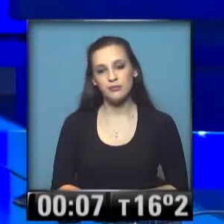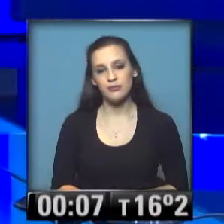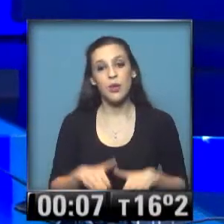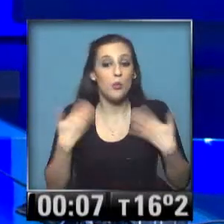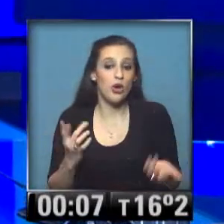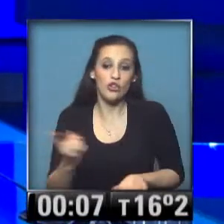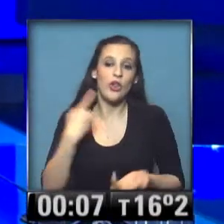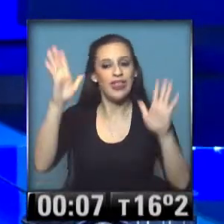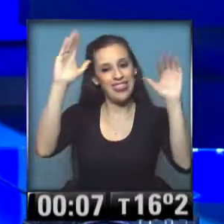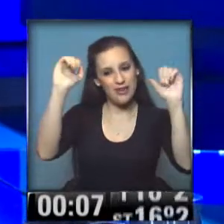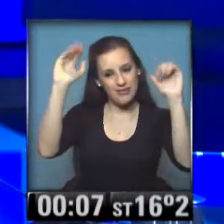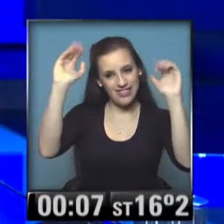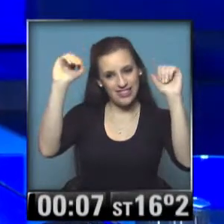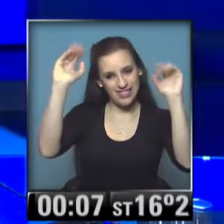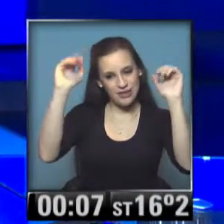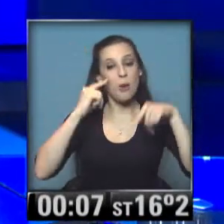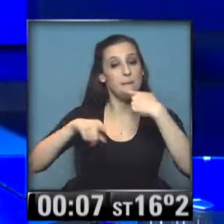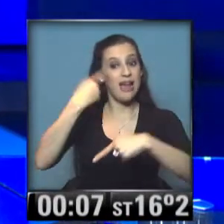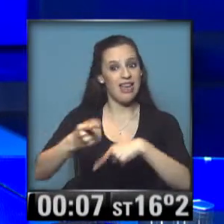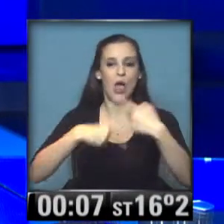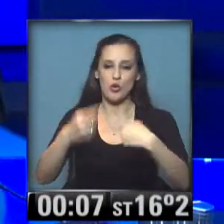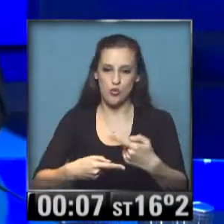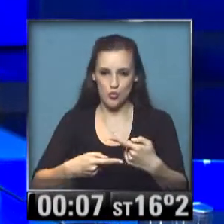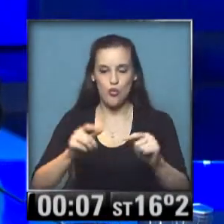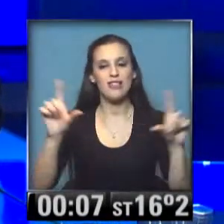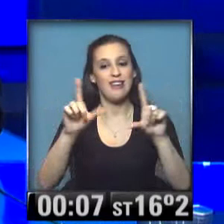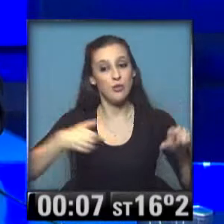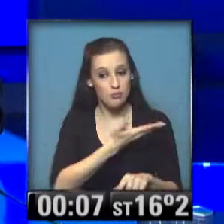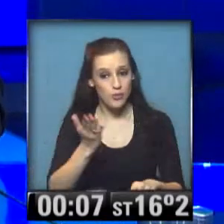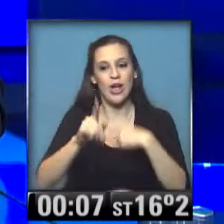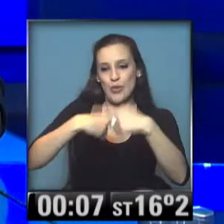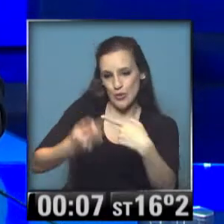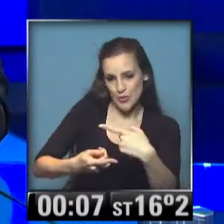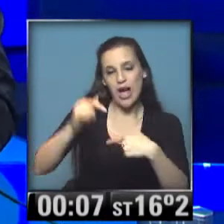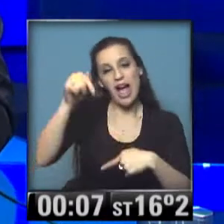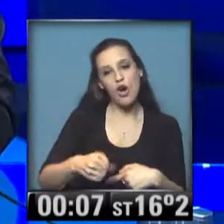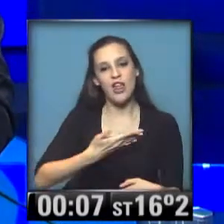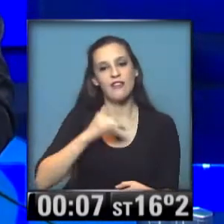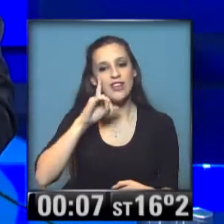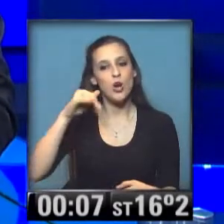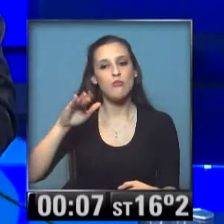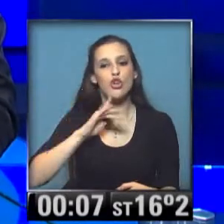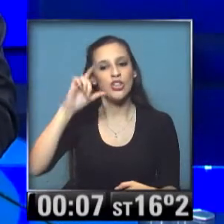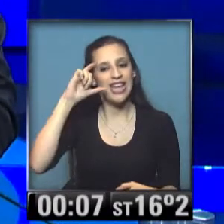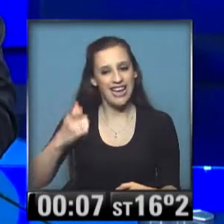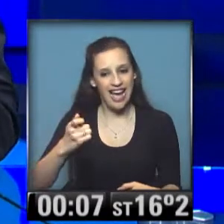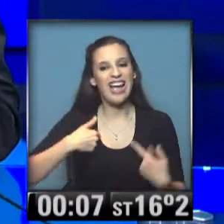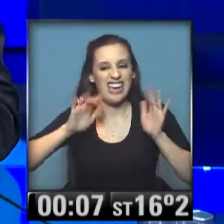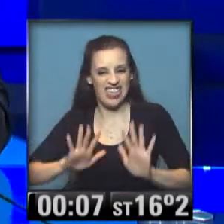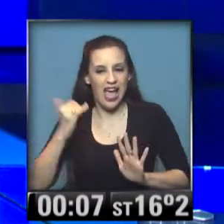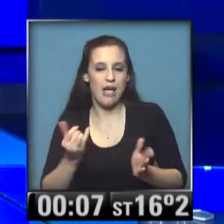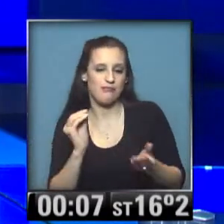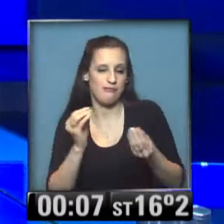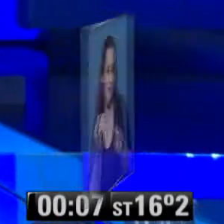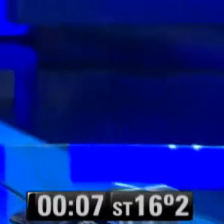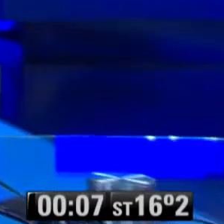Nos despedimos y la seguimos mañana, por supuesto, en vivo por la pantalla de la televisión pública. Llega a Filmoteca. Quédense, que hay muy buena